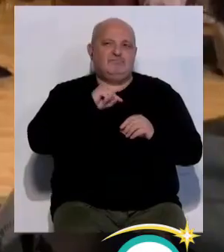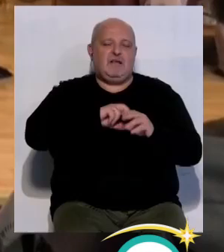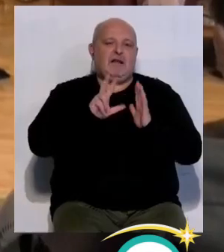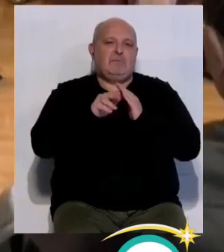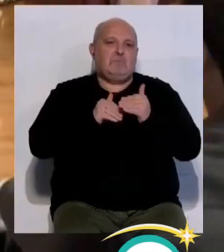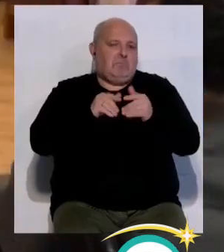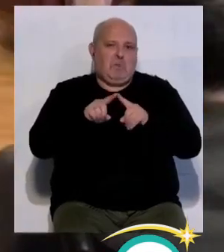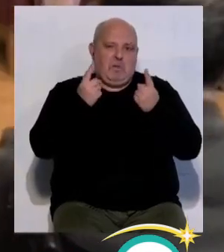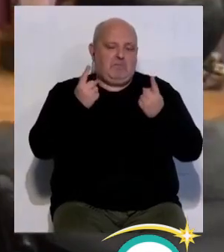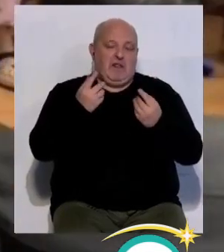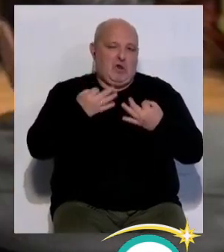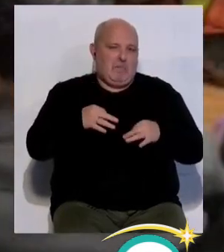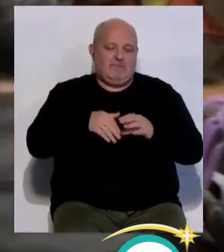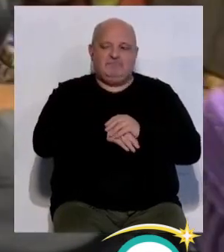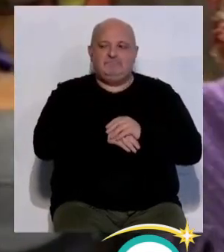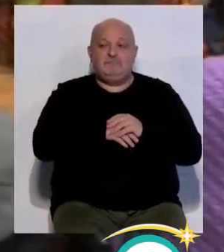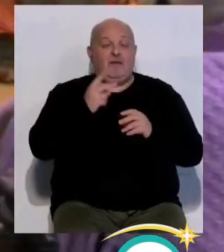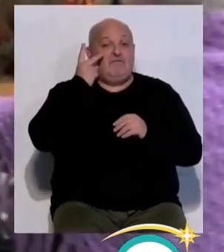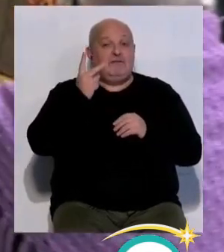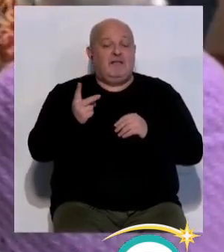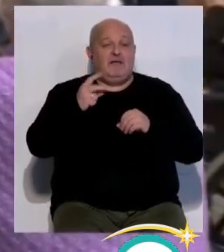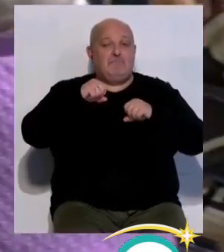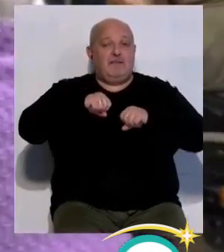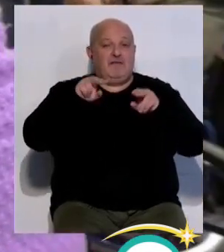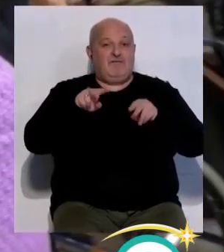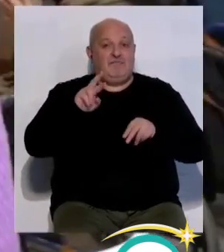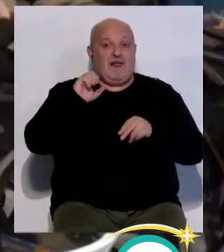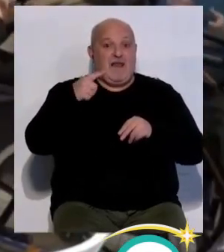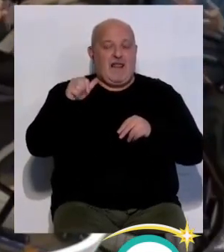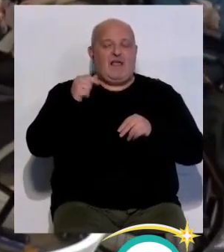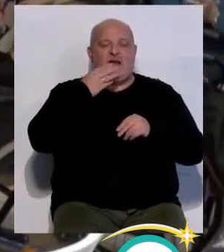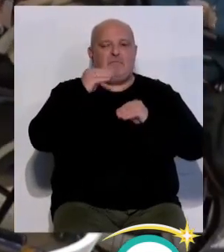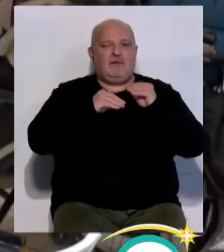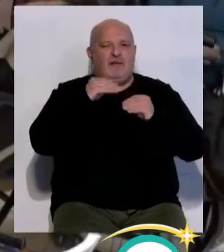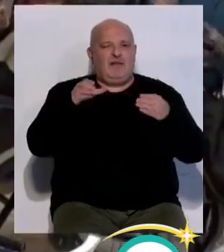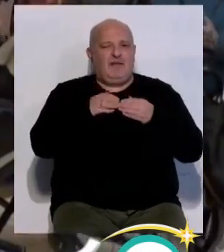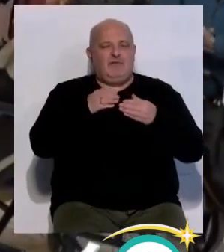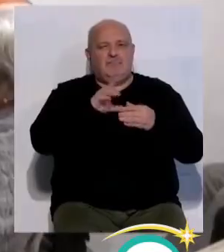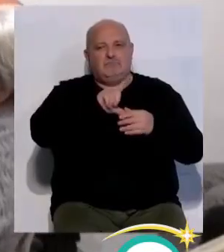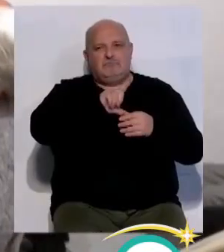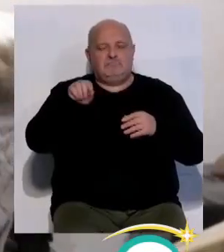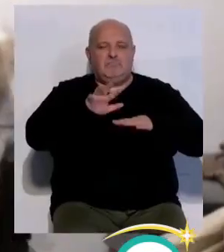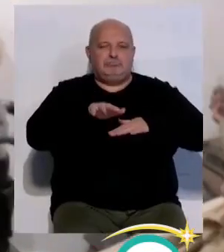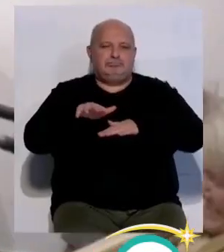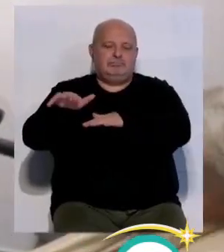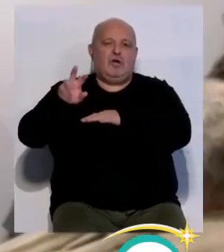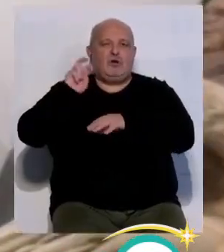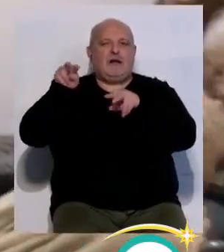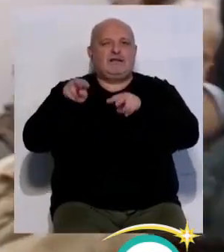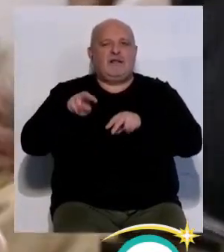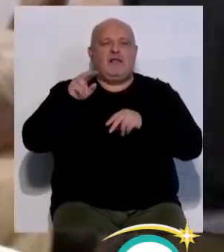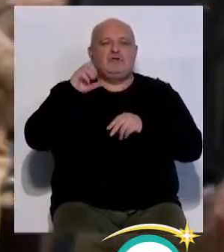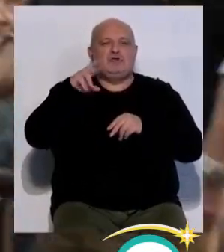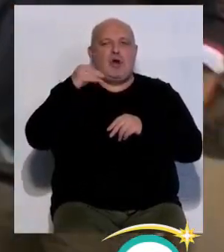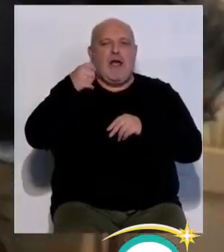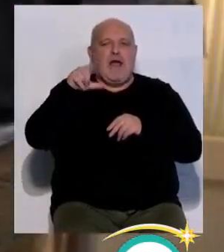retraso llevamos, pero bueno, es normal. Tras la visita a los mayores de Fragela, los Reyes Magos y sus acompañantes continuaron su agenda en la residencia Sor